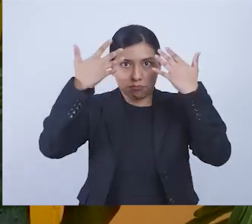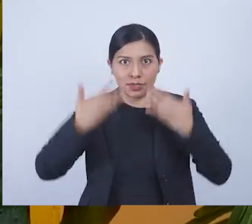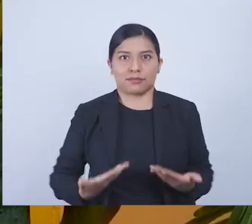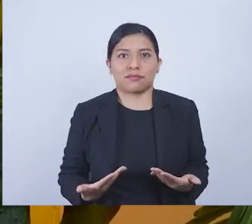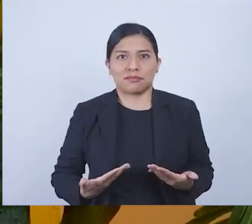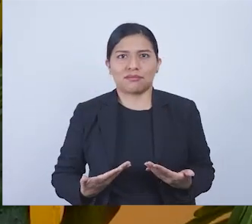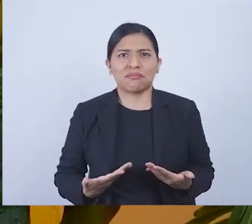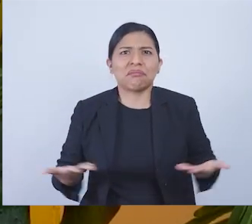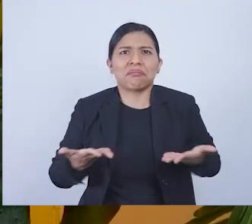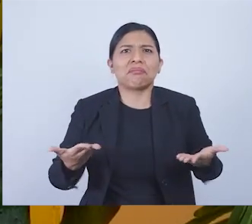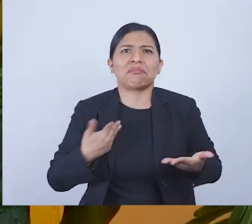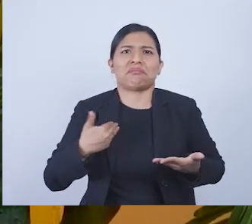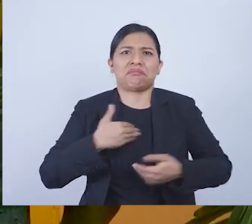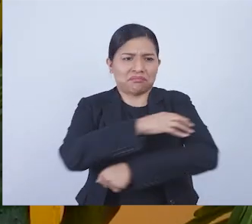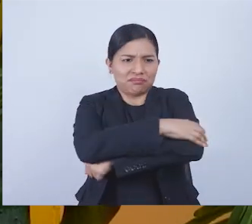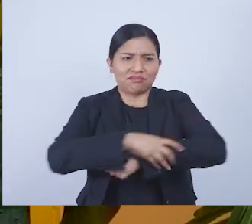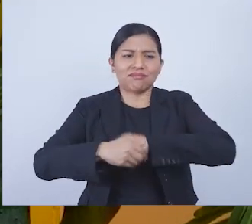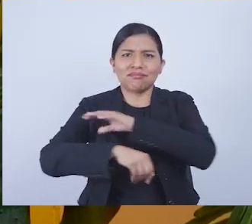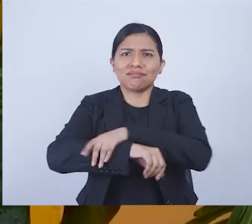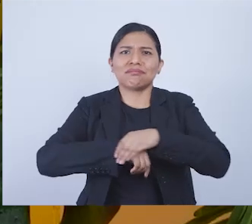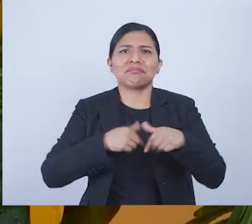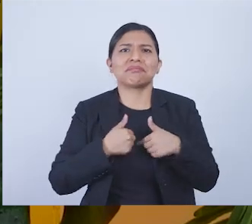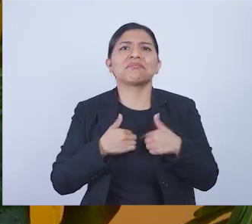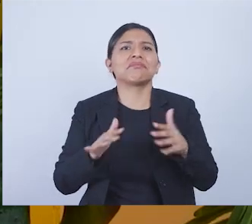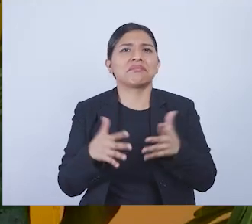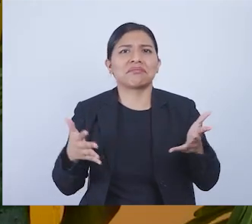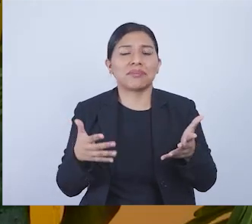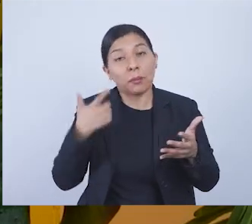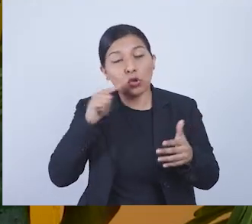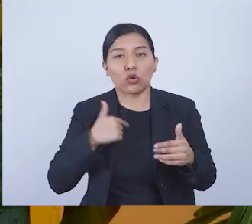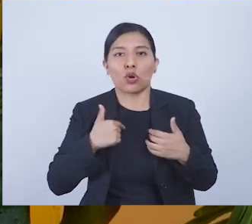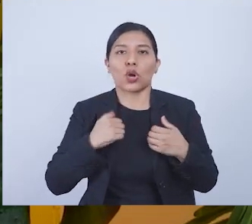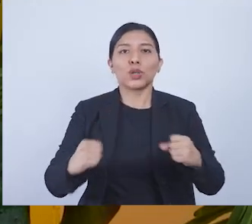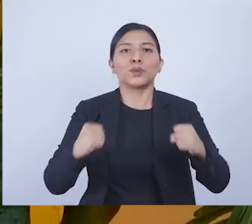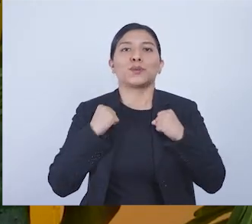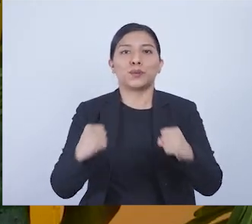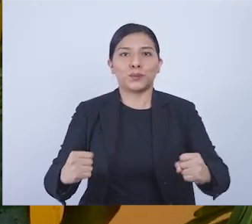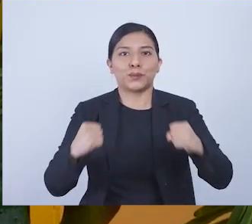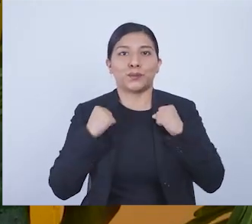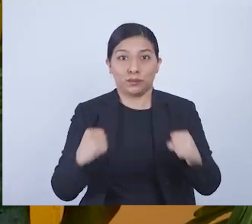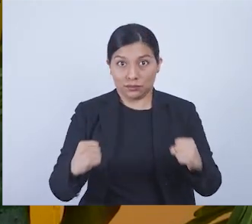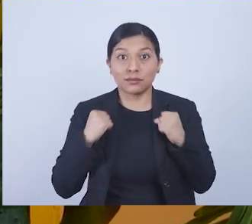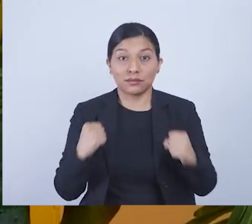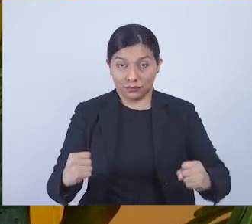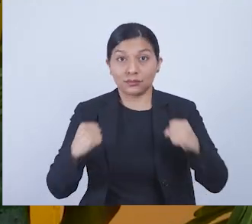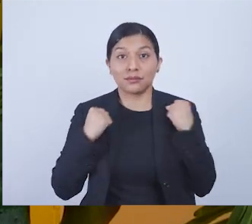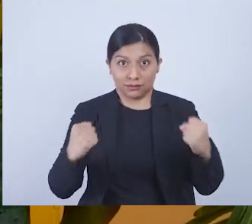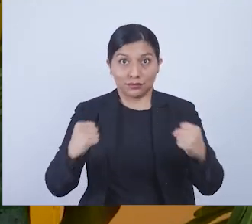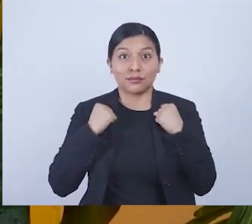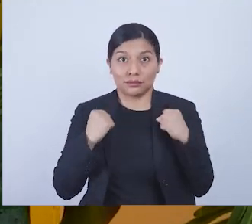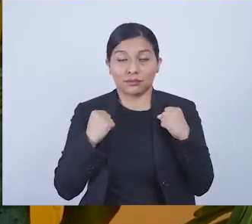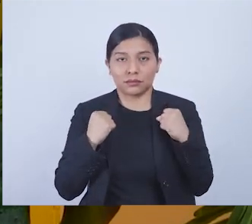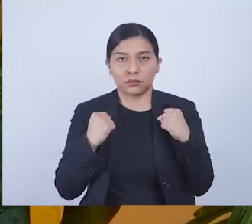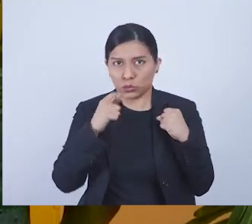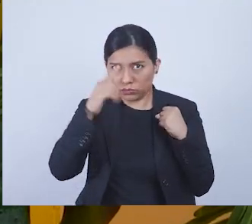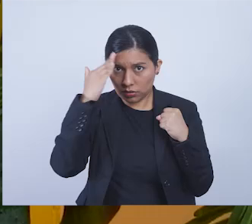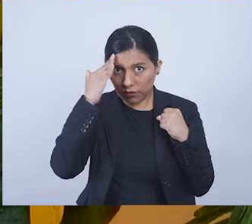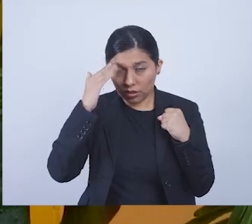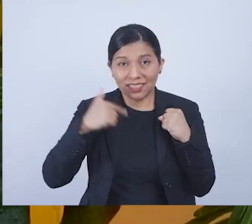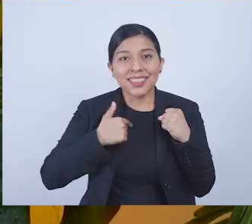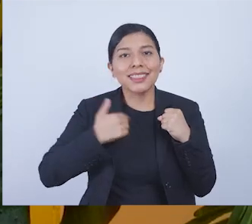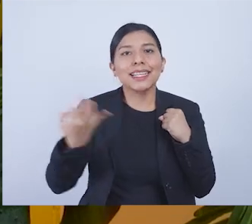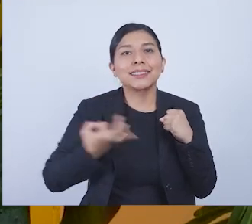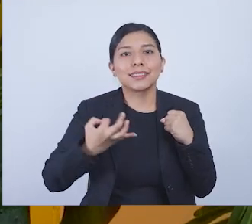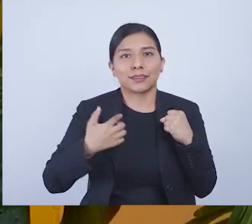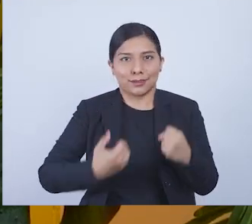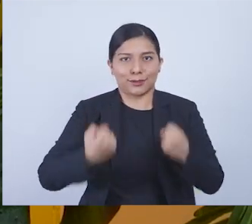hace el músculo? Pues el músculo, cuando lo ejercitamos, que se dijo que el movimiento no es una necesidad